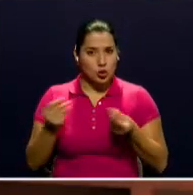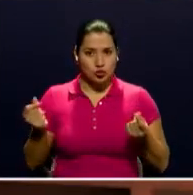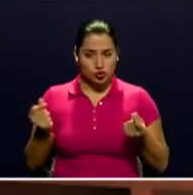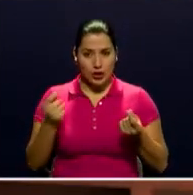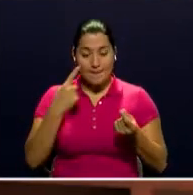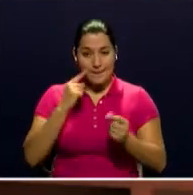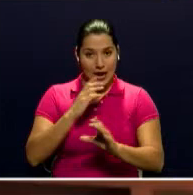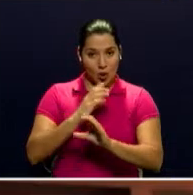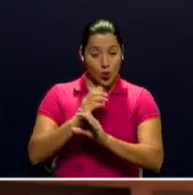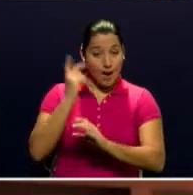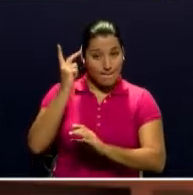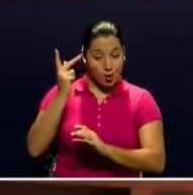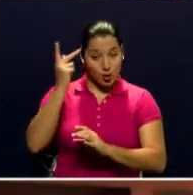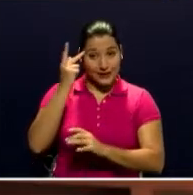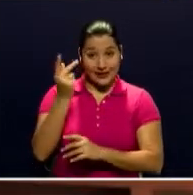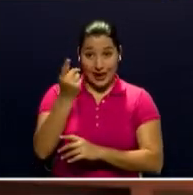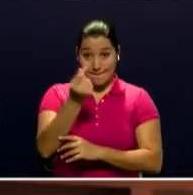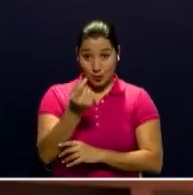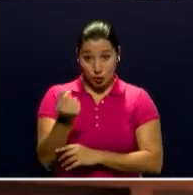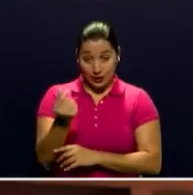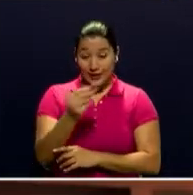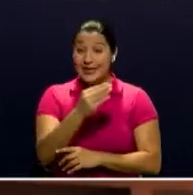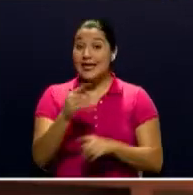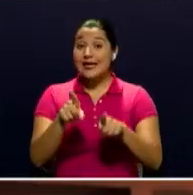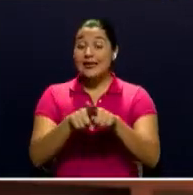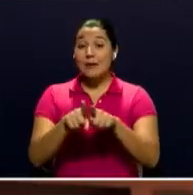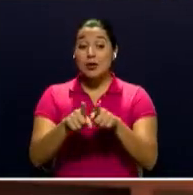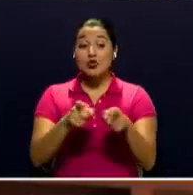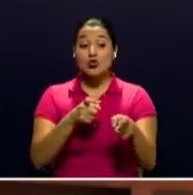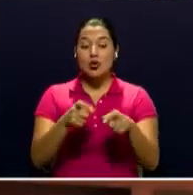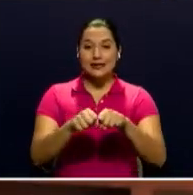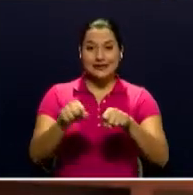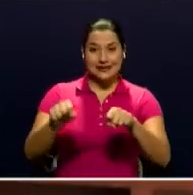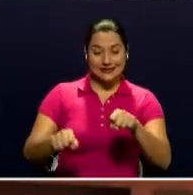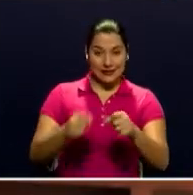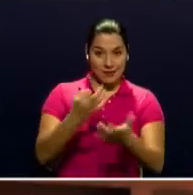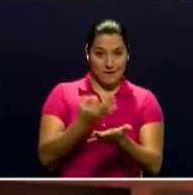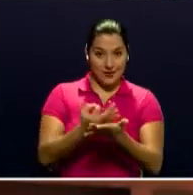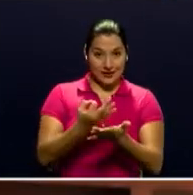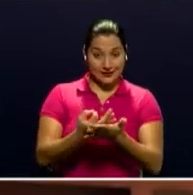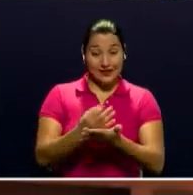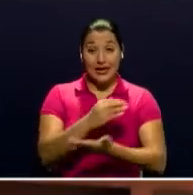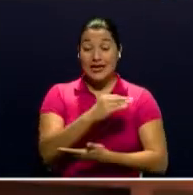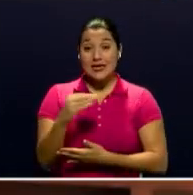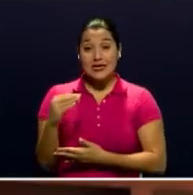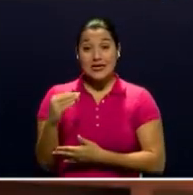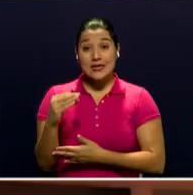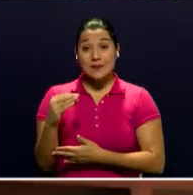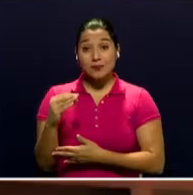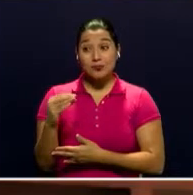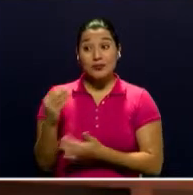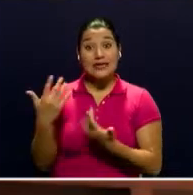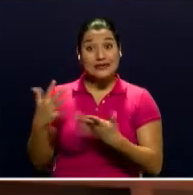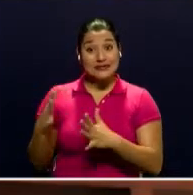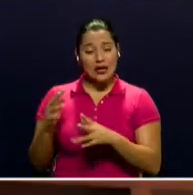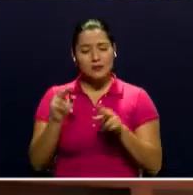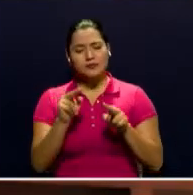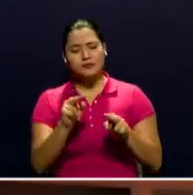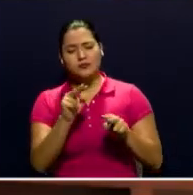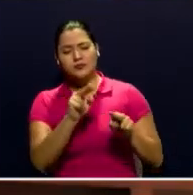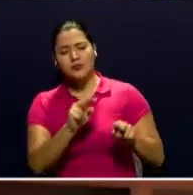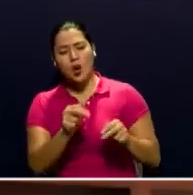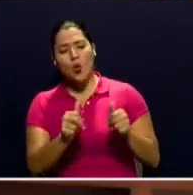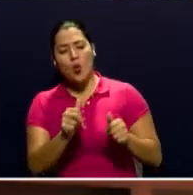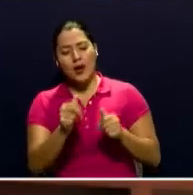también está la regulación del sistema financiero y están analizando qué medidas pueden